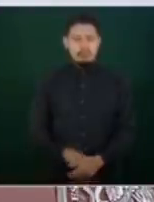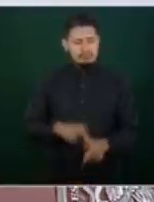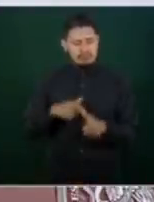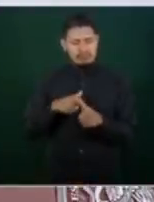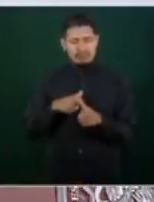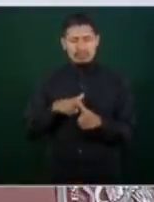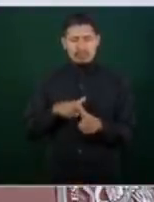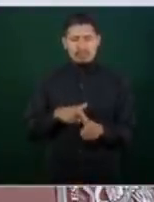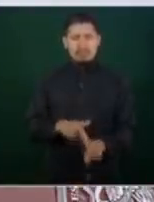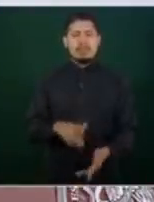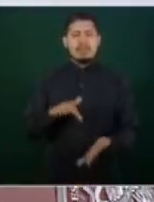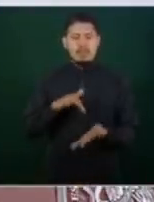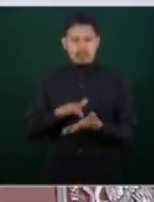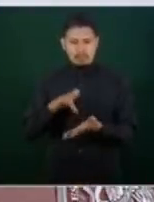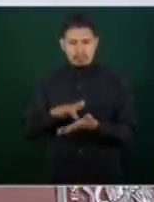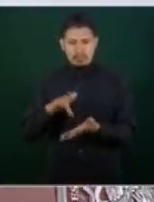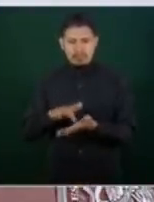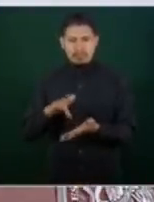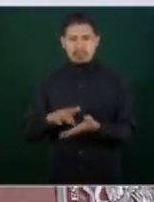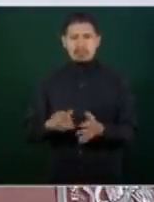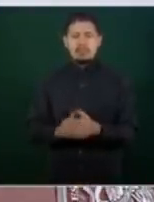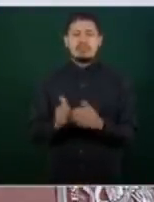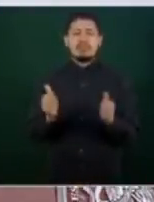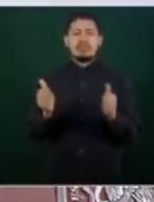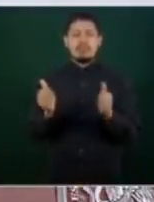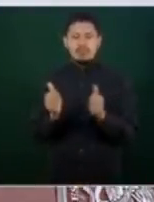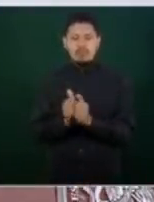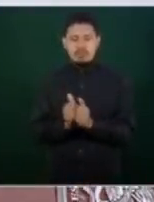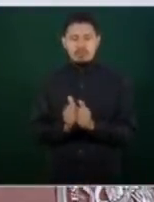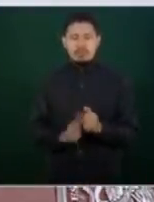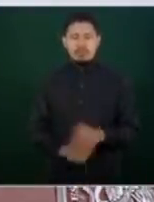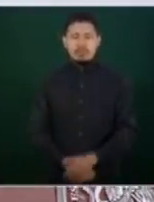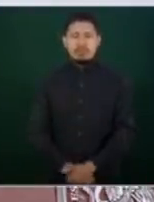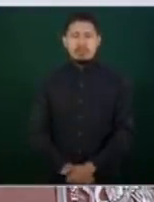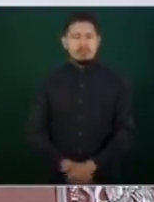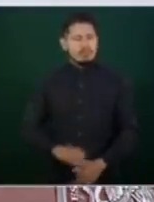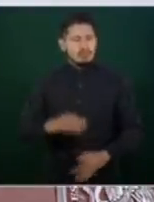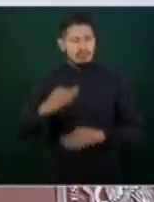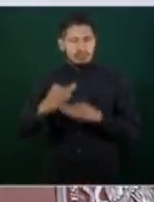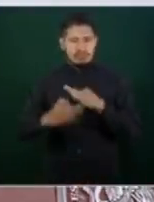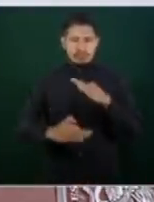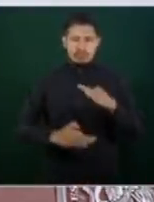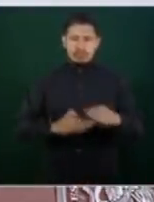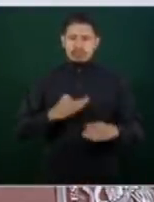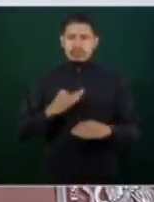seguir apoyando con todo,